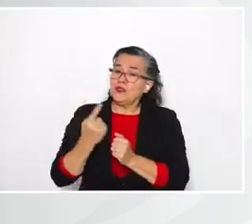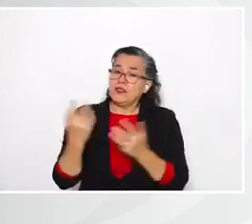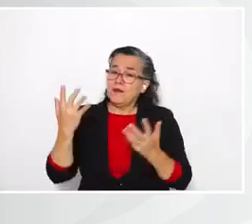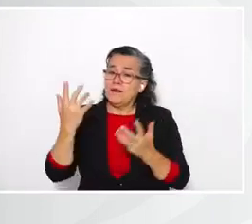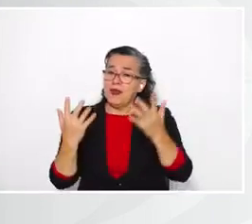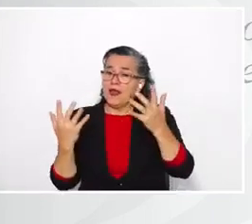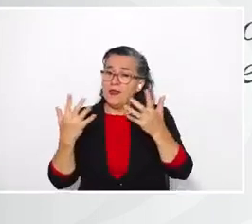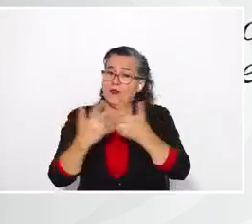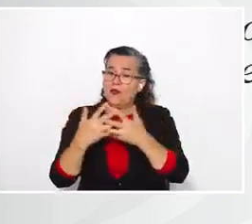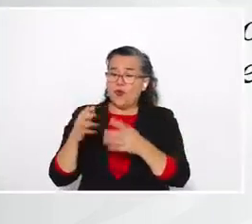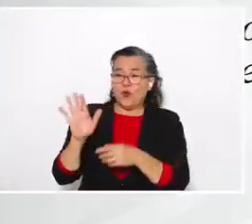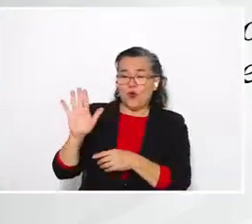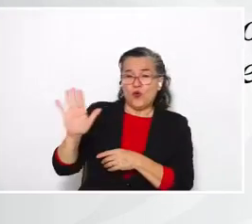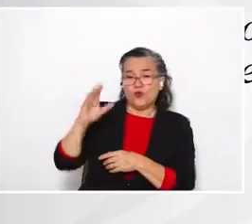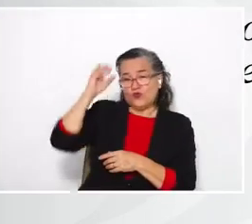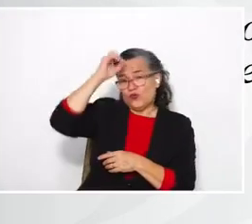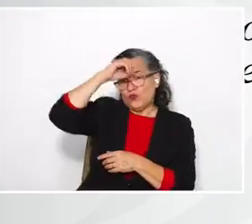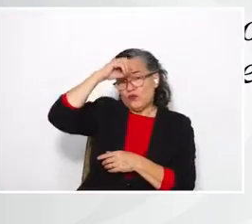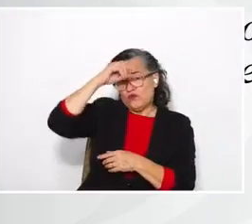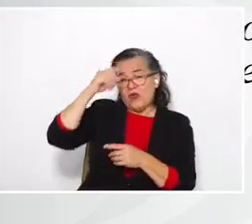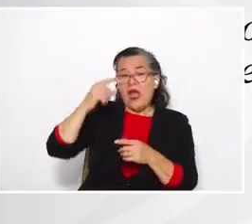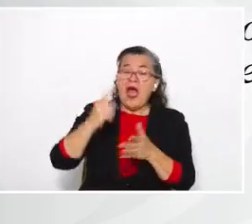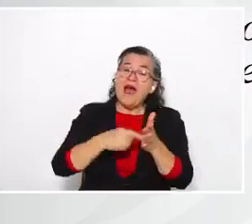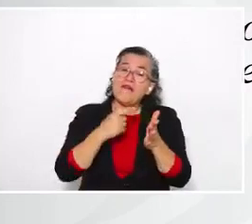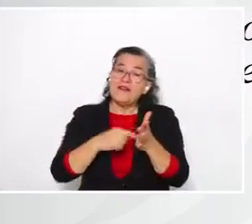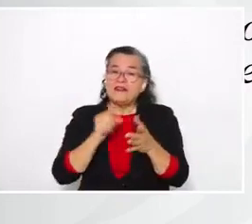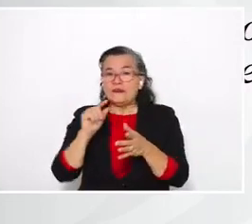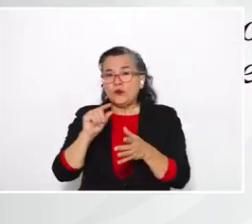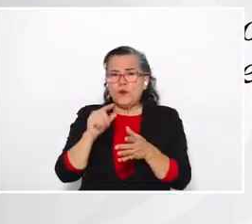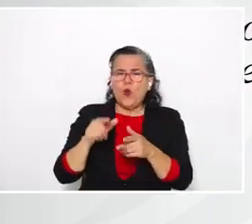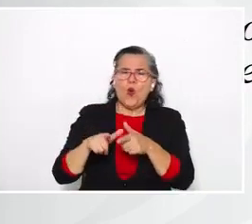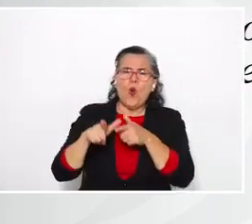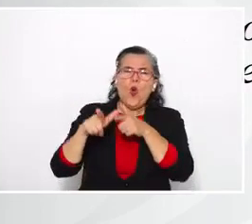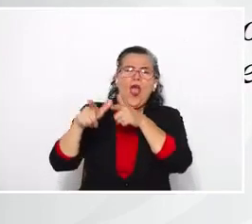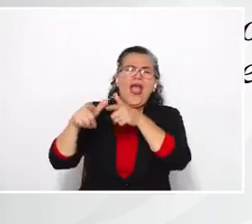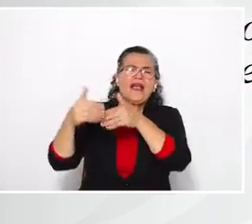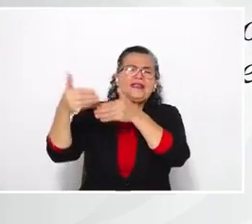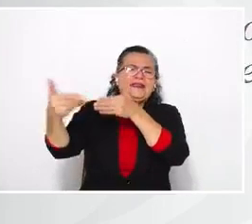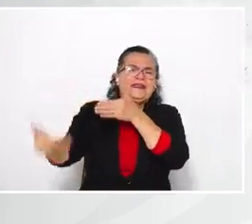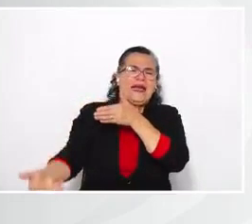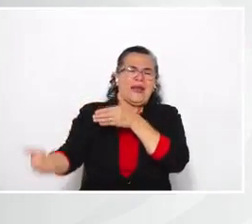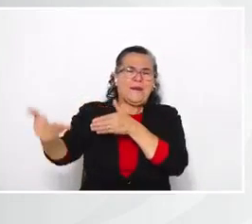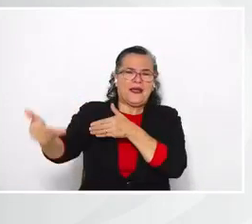coincidí con sus posiciones, a veces un poco extremas,